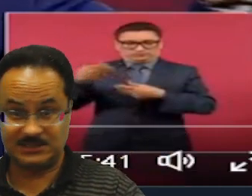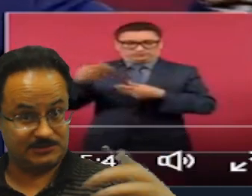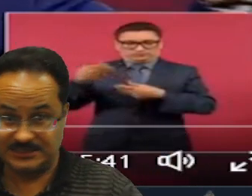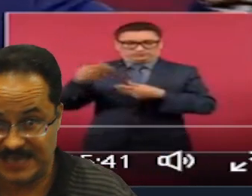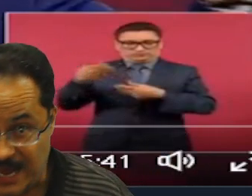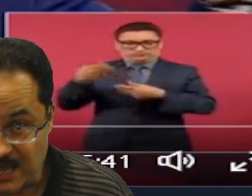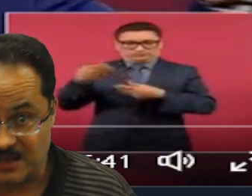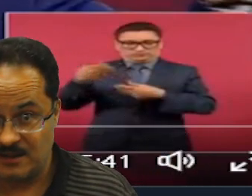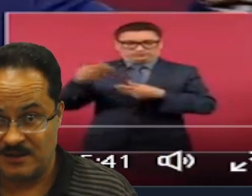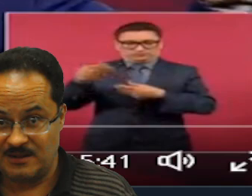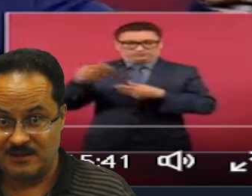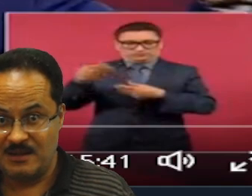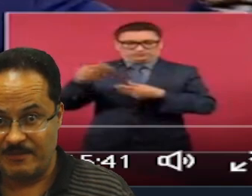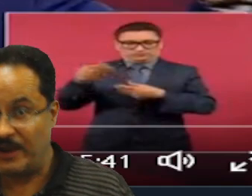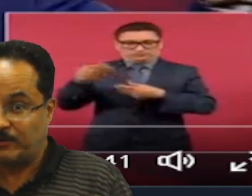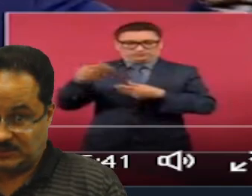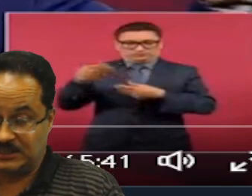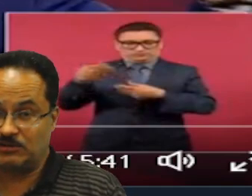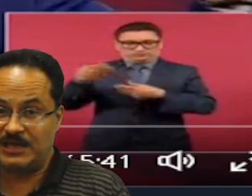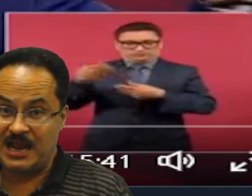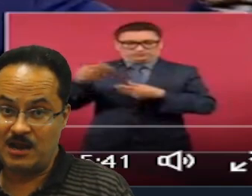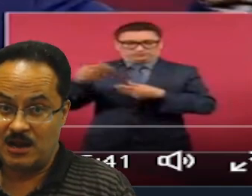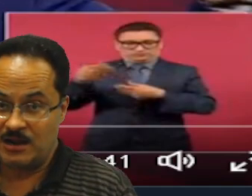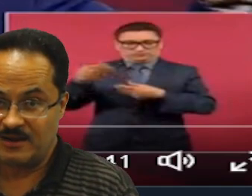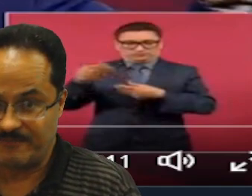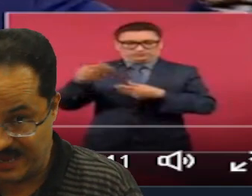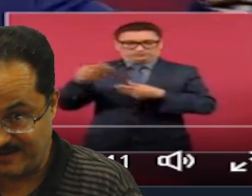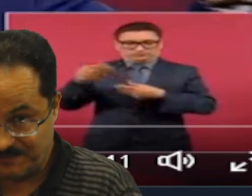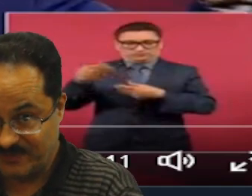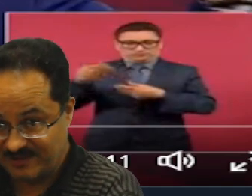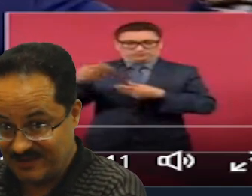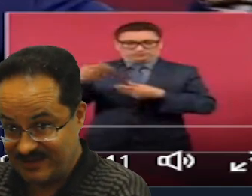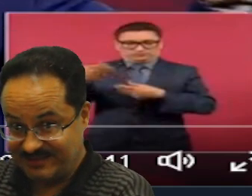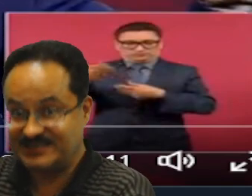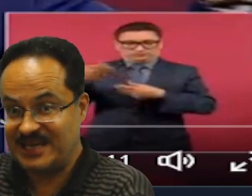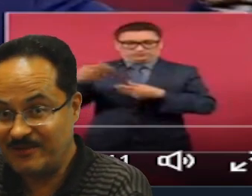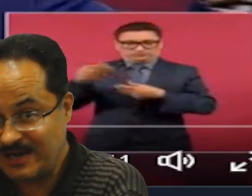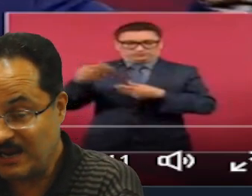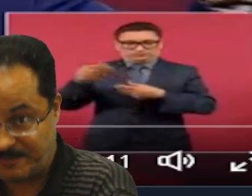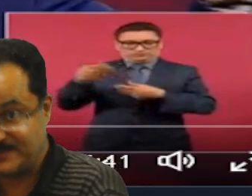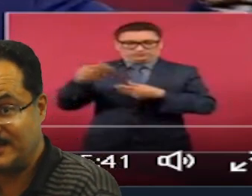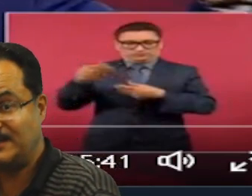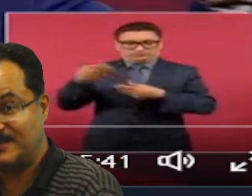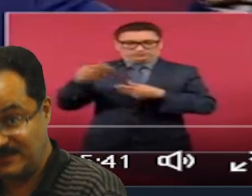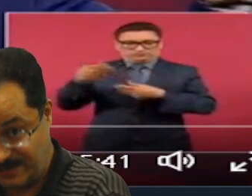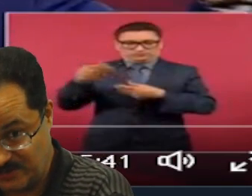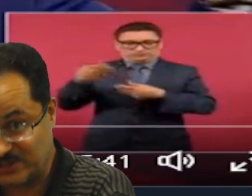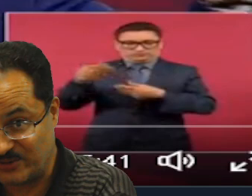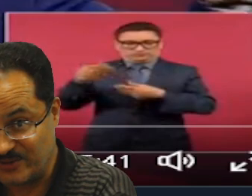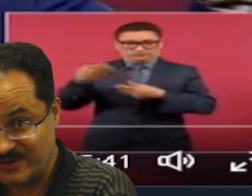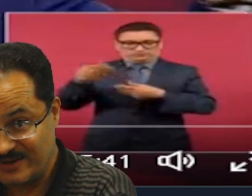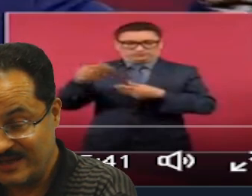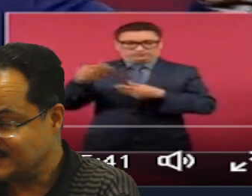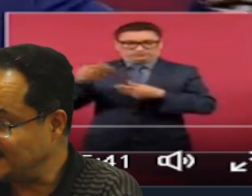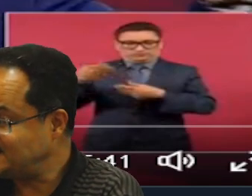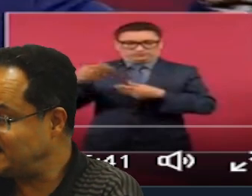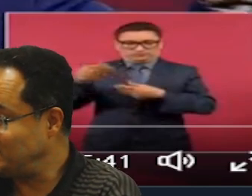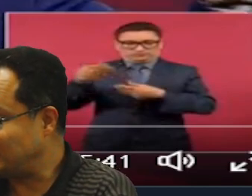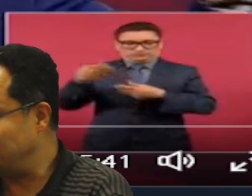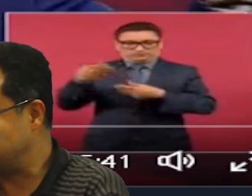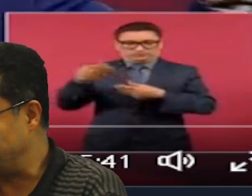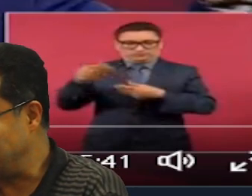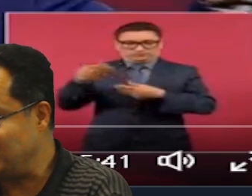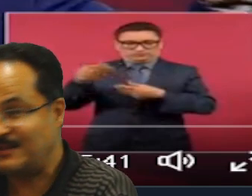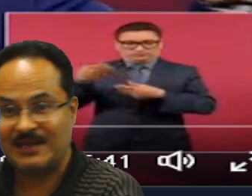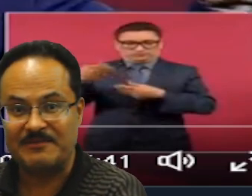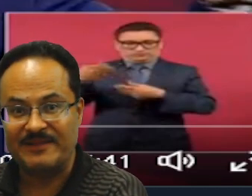el ejército quien sea pero ya trató de él vean diciendo él que el presidente Está enterado de todo está diciendo